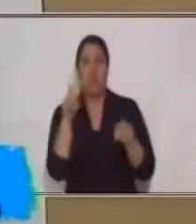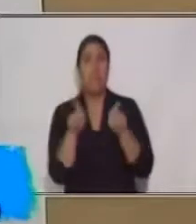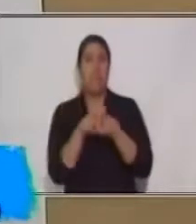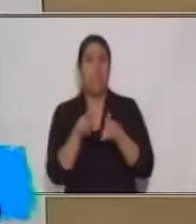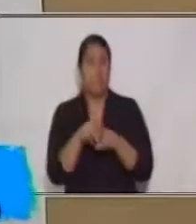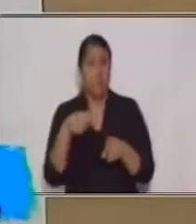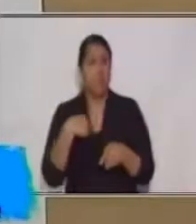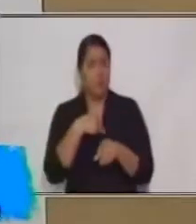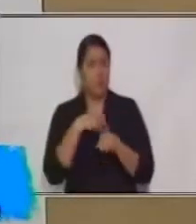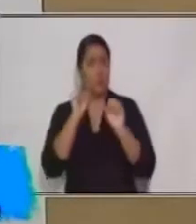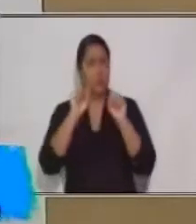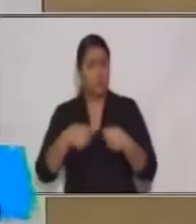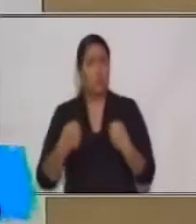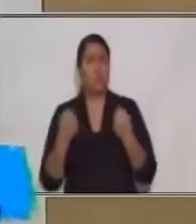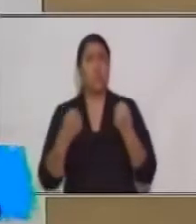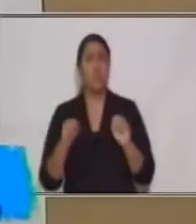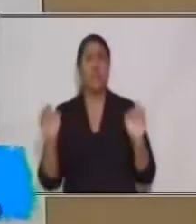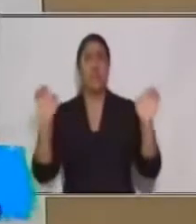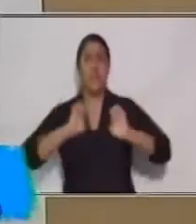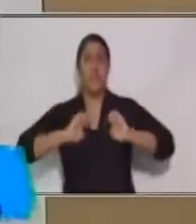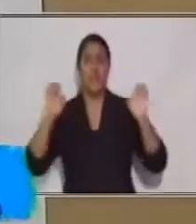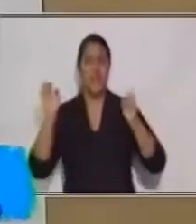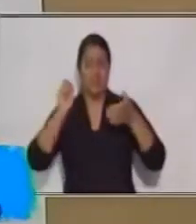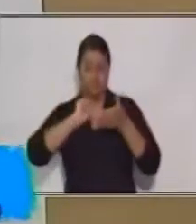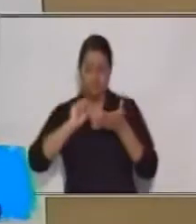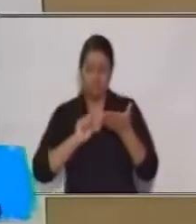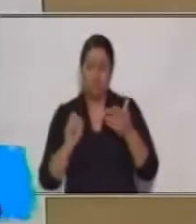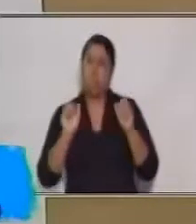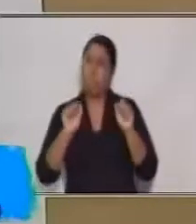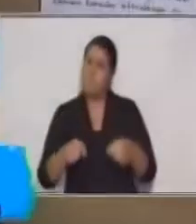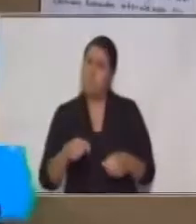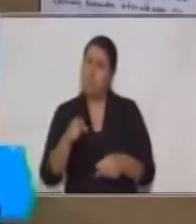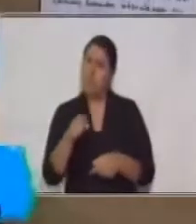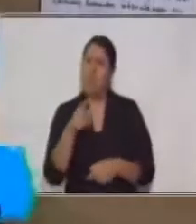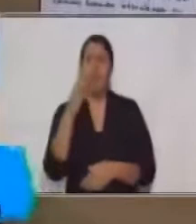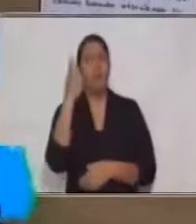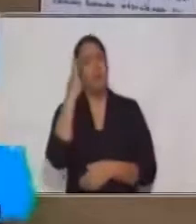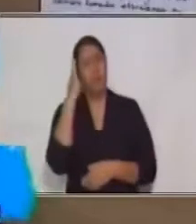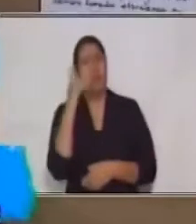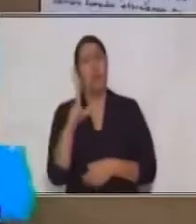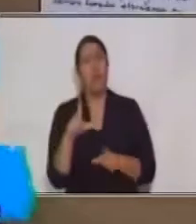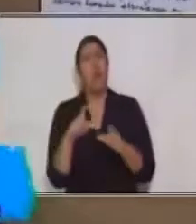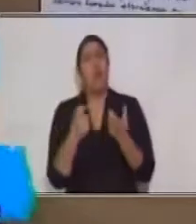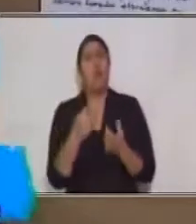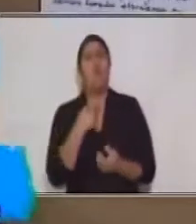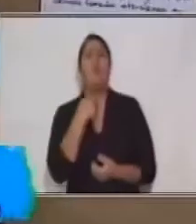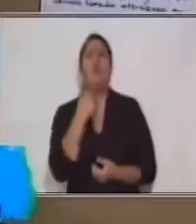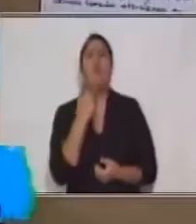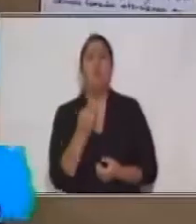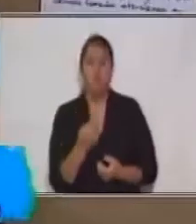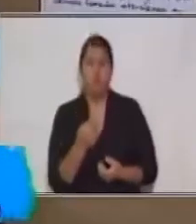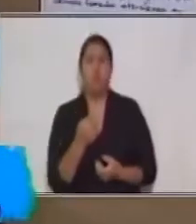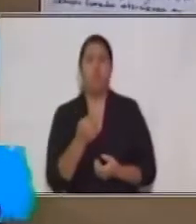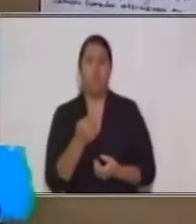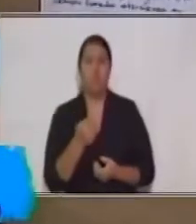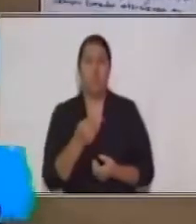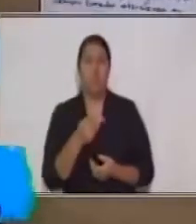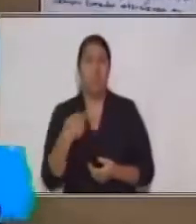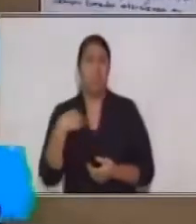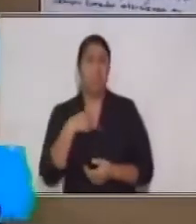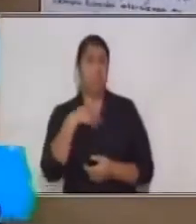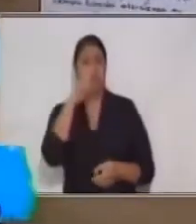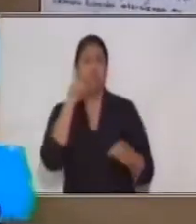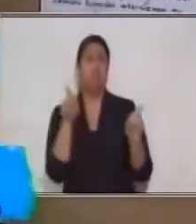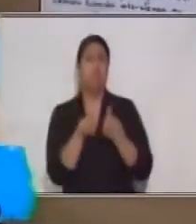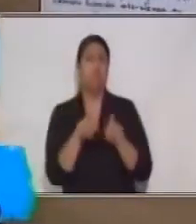podemos realizar ejercicios para poder identificar cómo describir la fonética de todo nuestro aparato fonador y cómo nosotros también